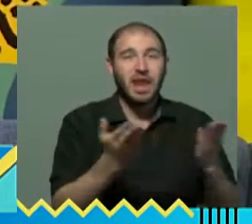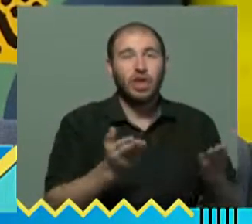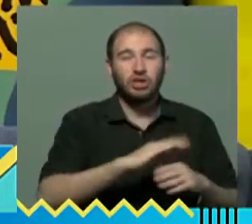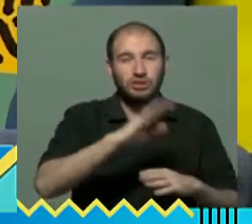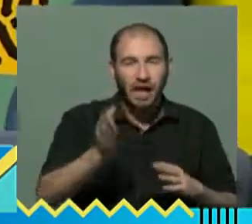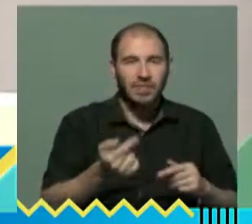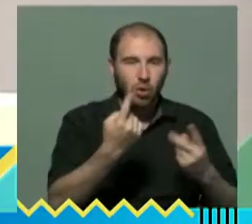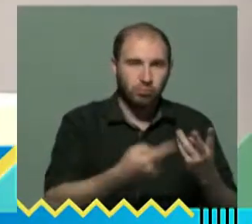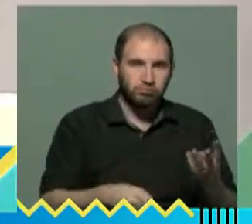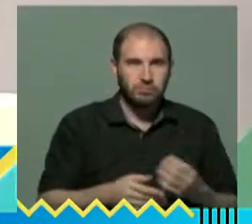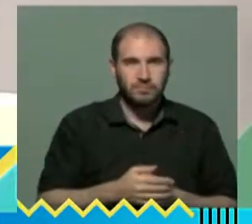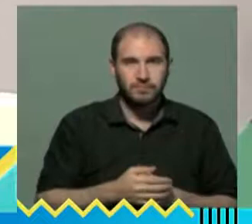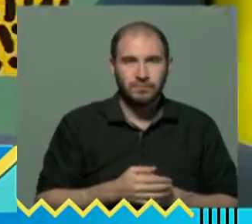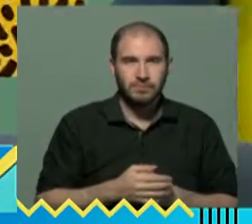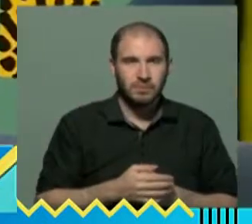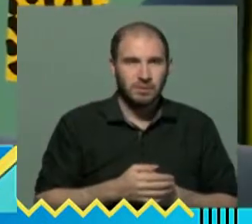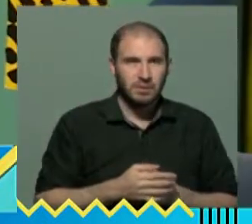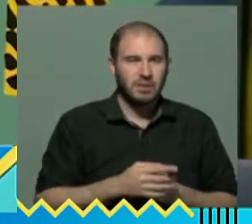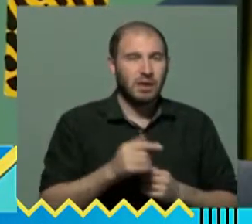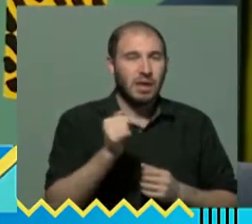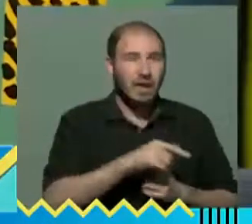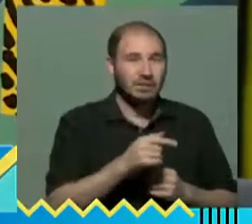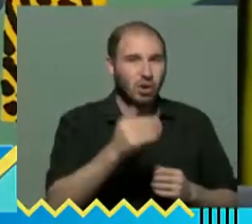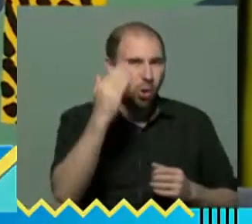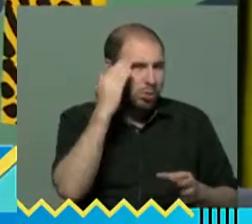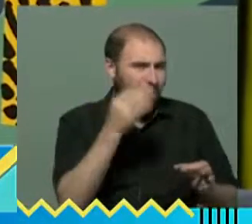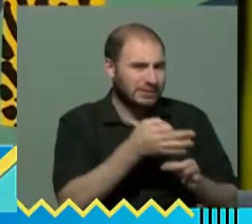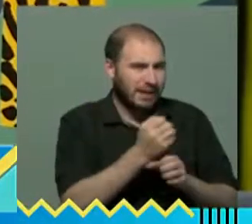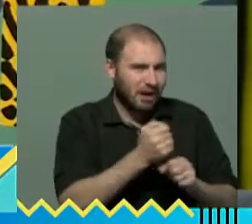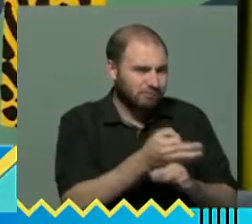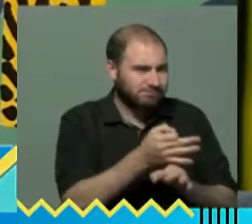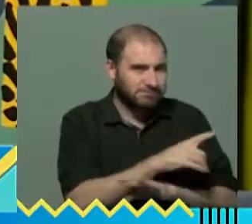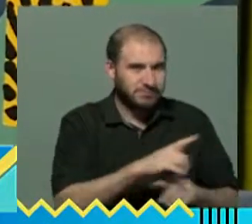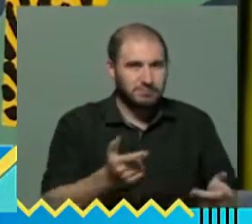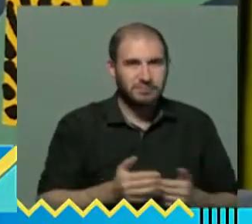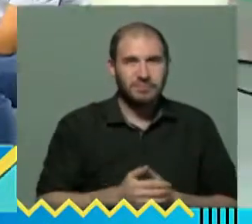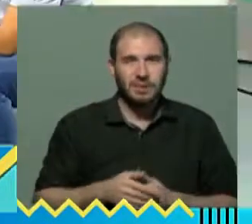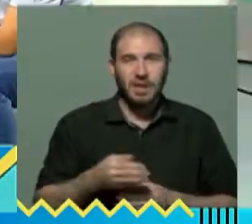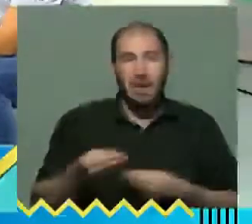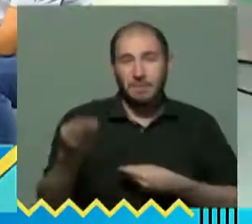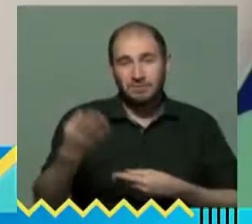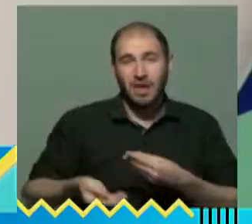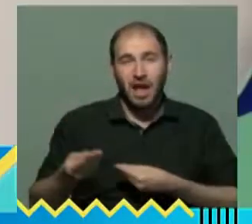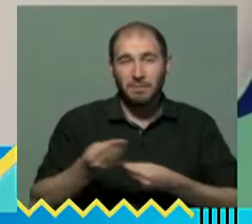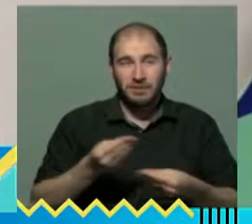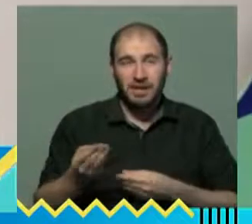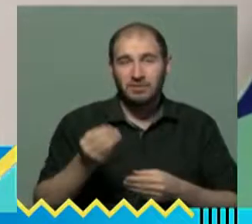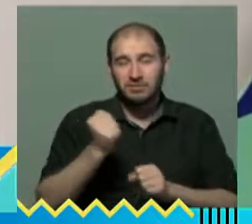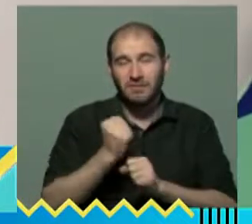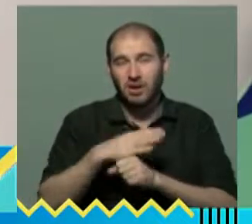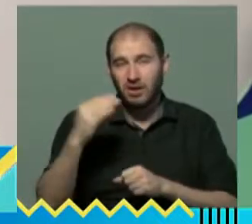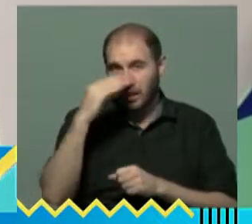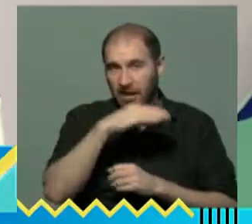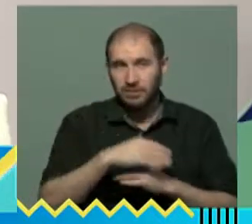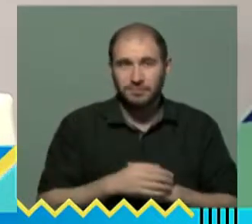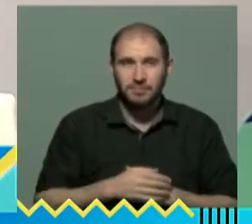del diario 1. Mira, yo tengo un Entonces problema. una cosa, eso tampoco es enseñar la cultura del trabajo. No, obvio, es que, a ver, el empresario que trabaja en negro,